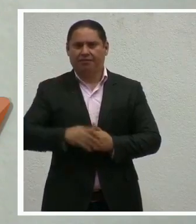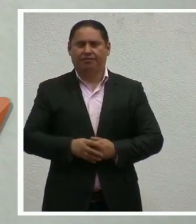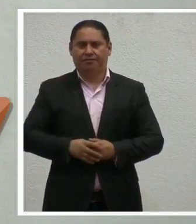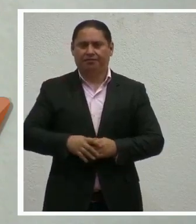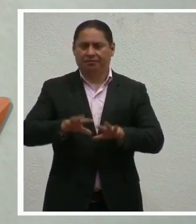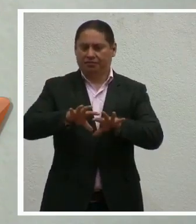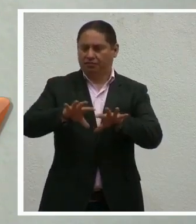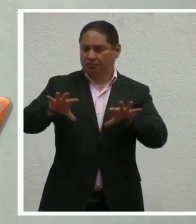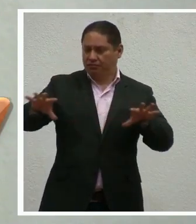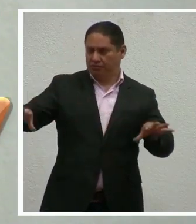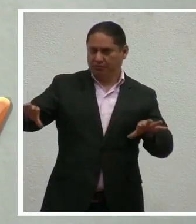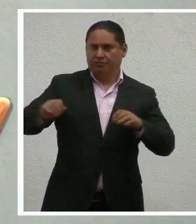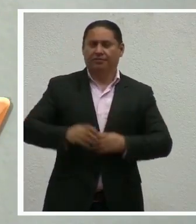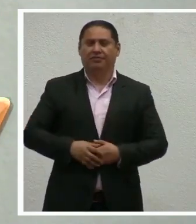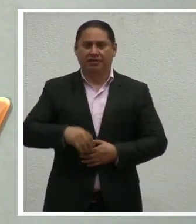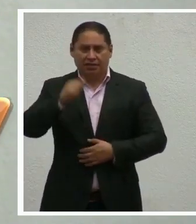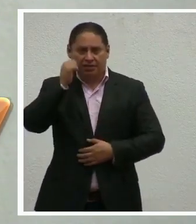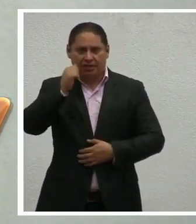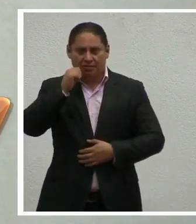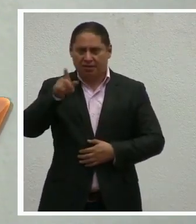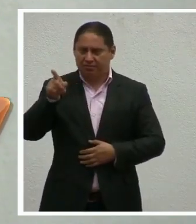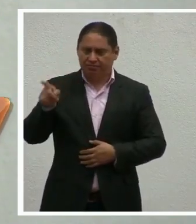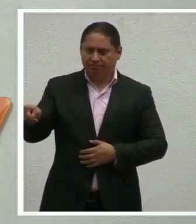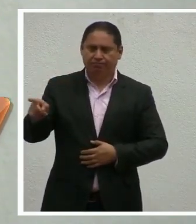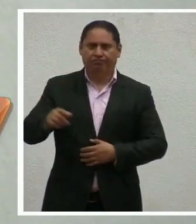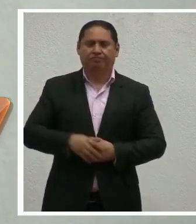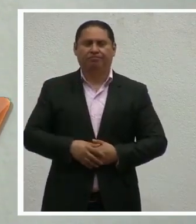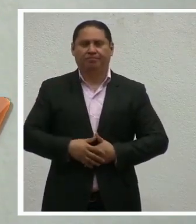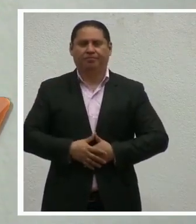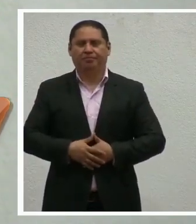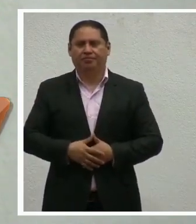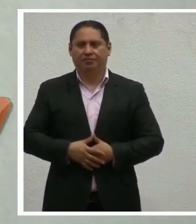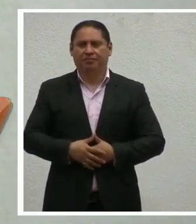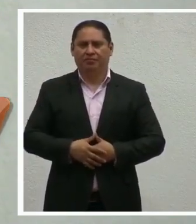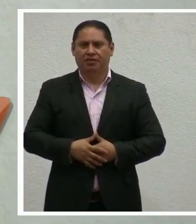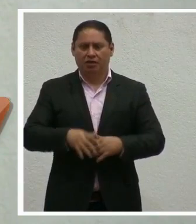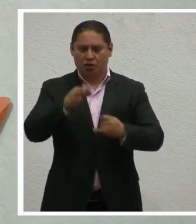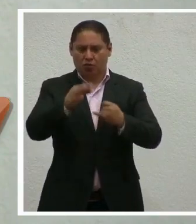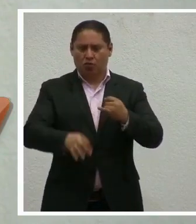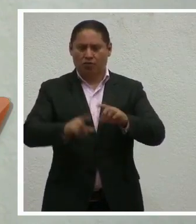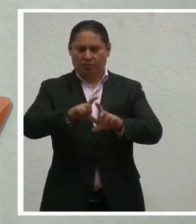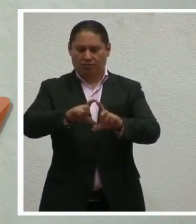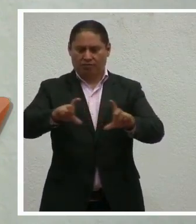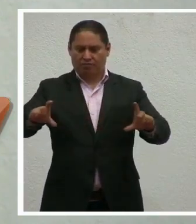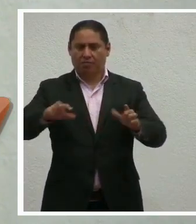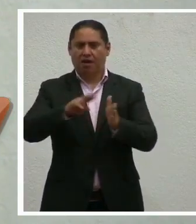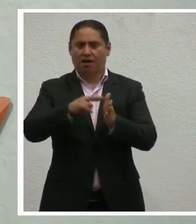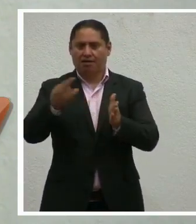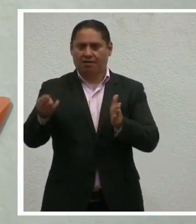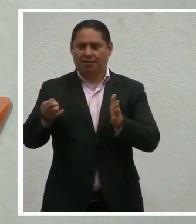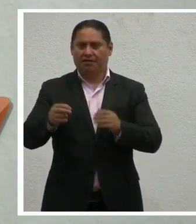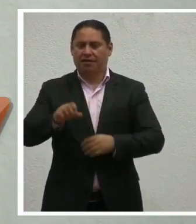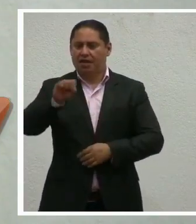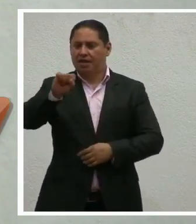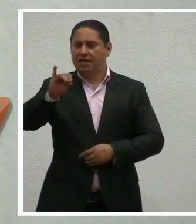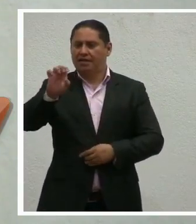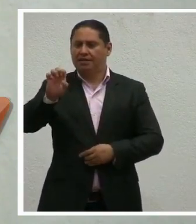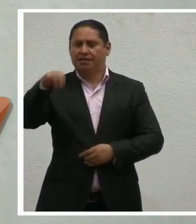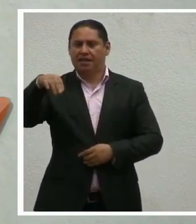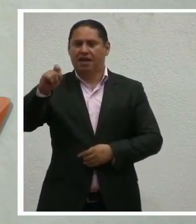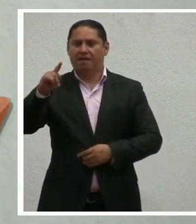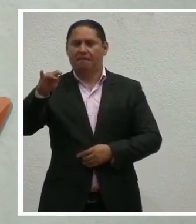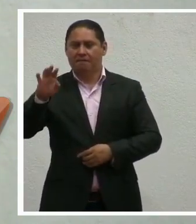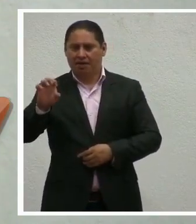gobierno de Andrés Manuel López Obrador. En el último artículo de la revista Siempre, en mi artículo que